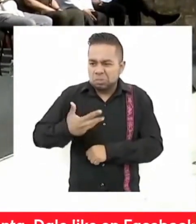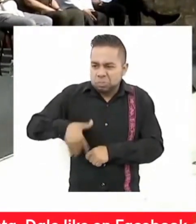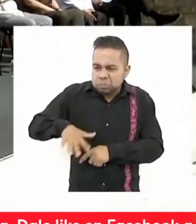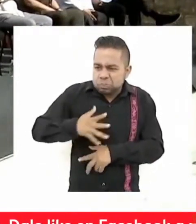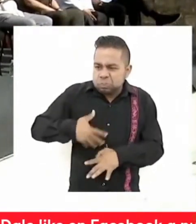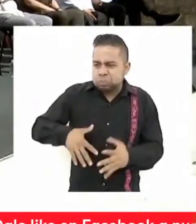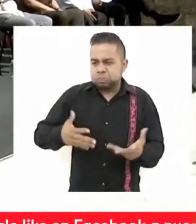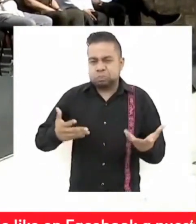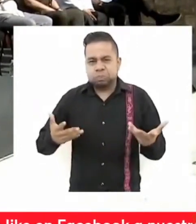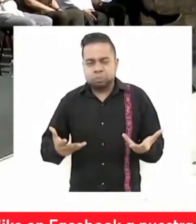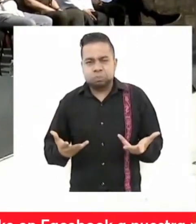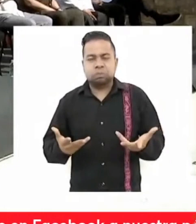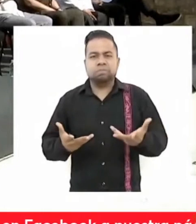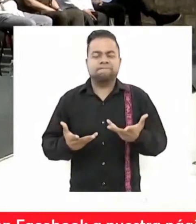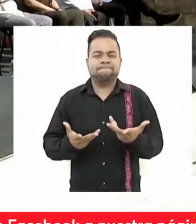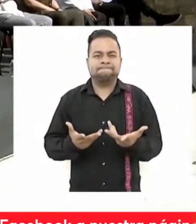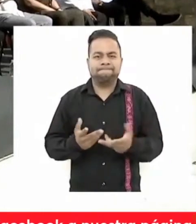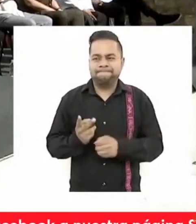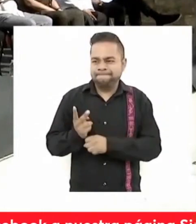la